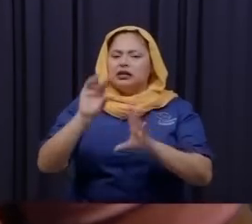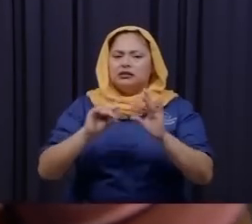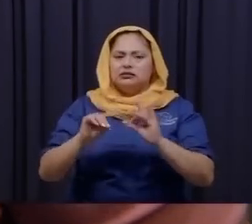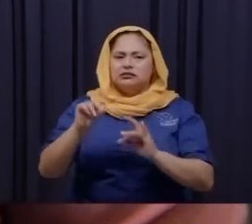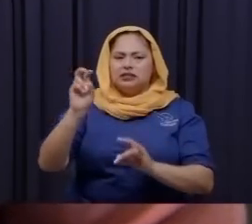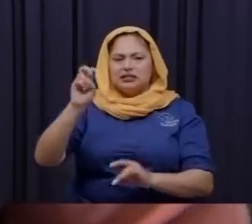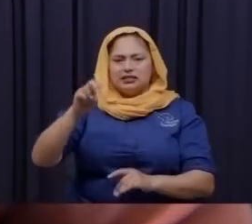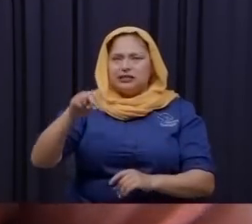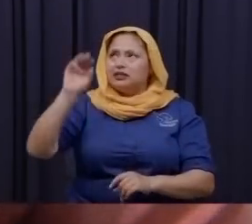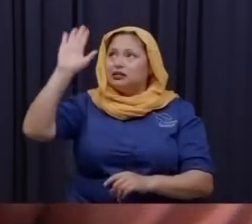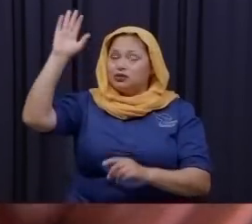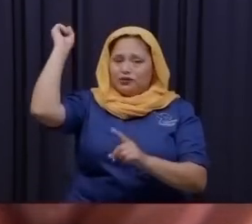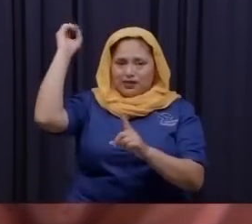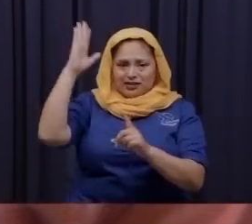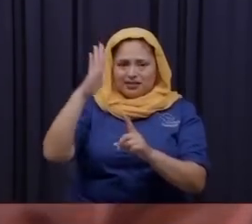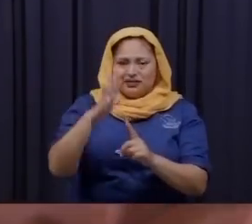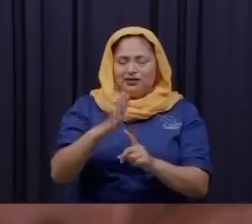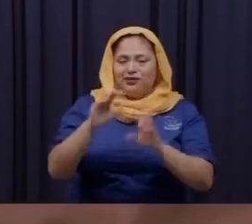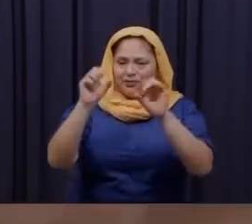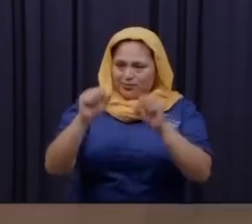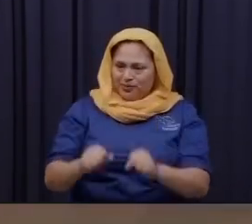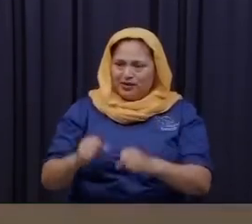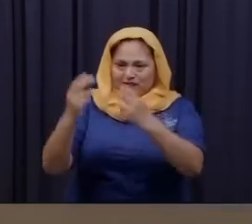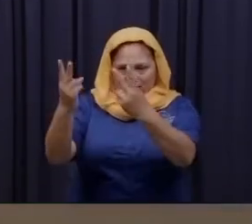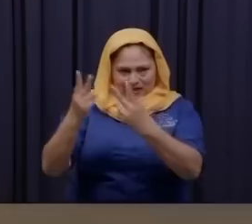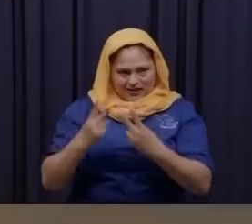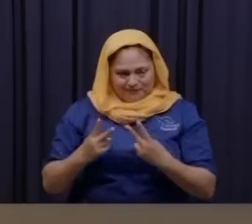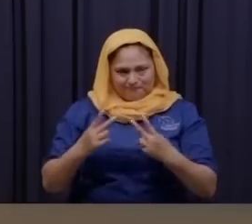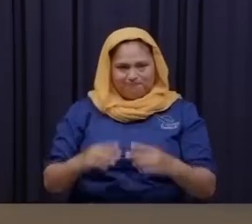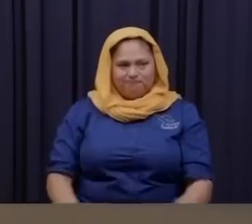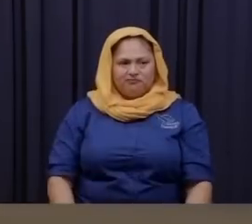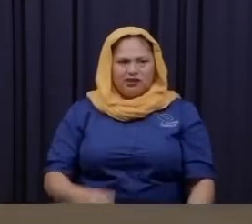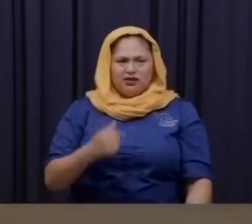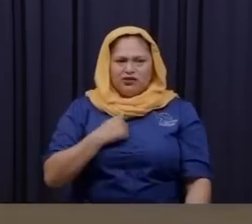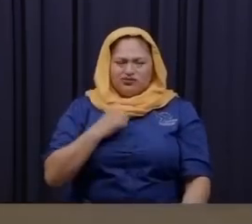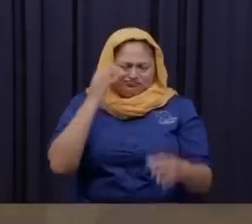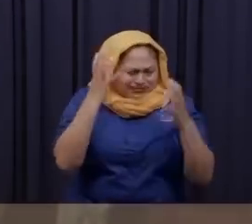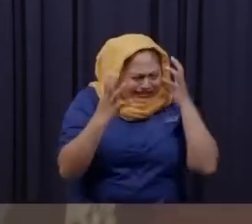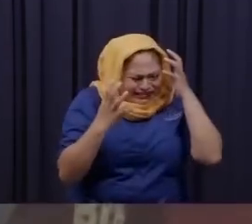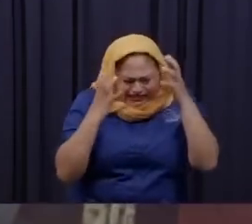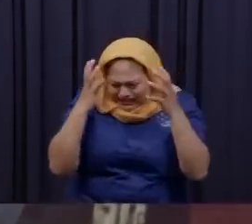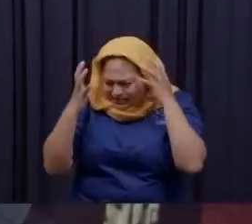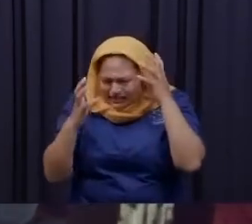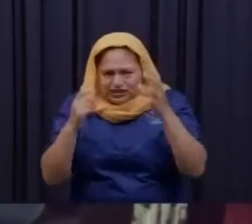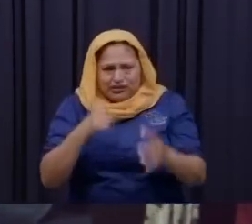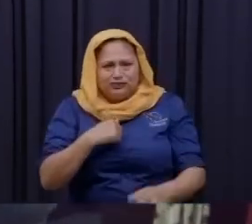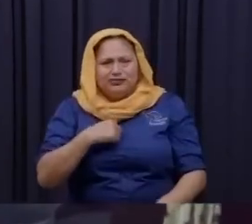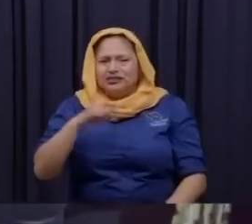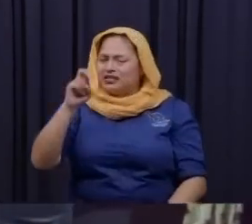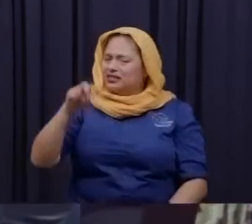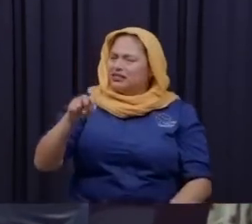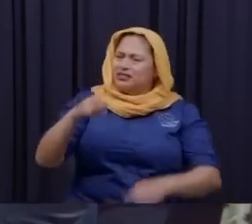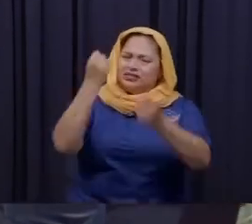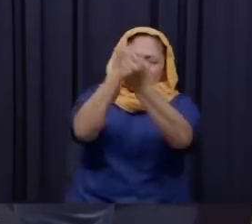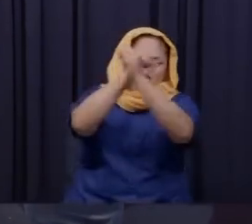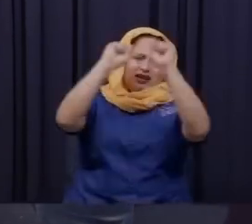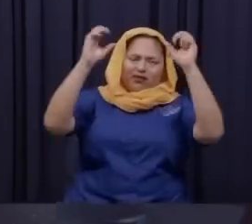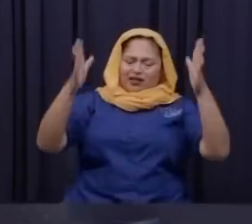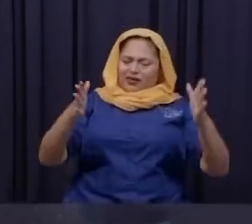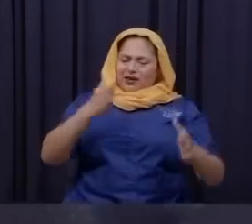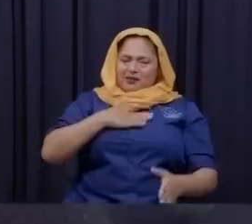tu bendición. He tenido intranquilidad, necesito un Salvador en mi